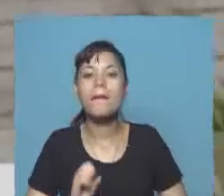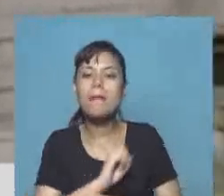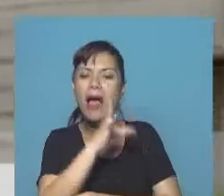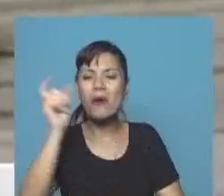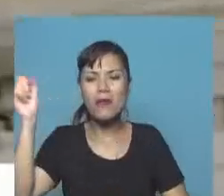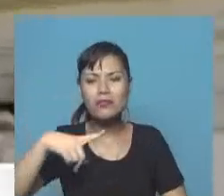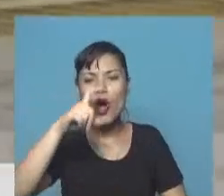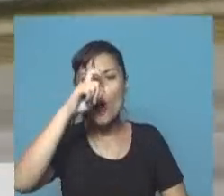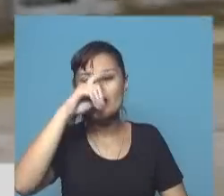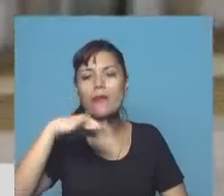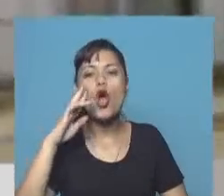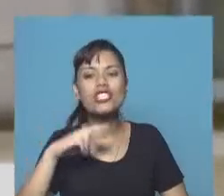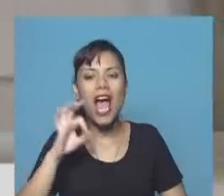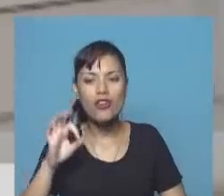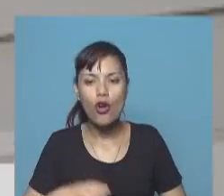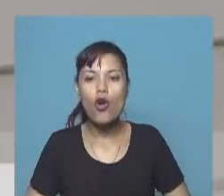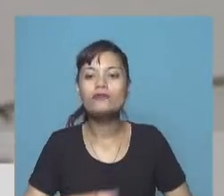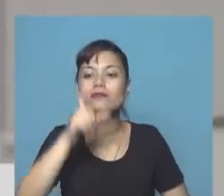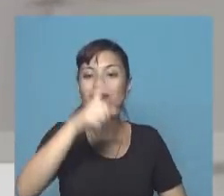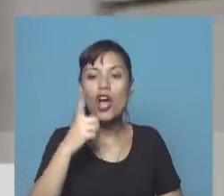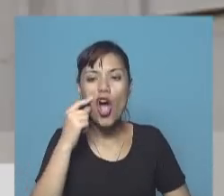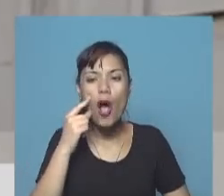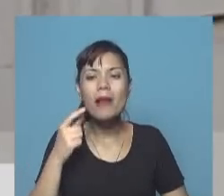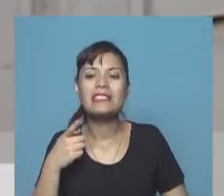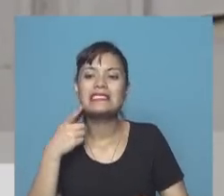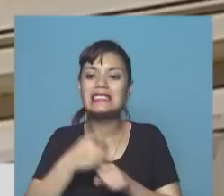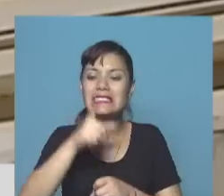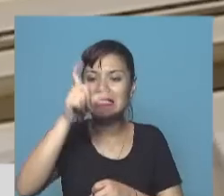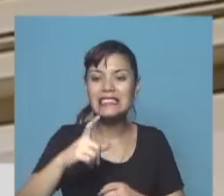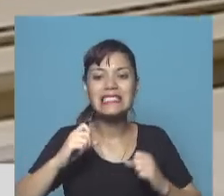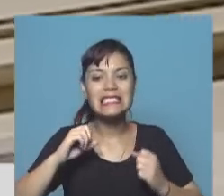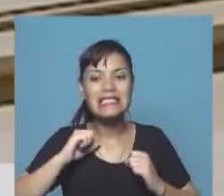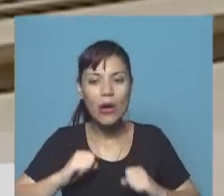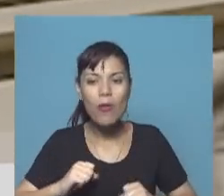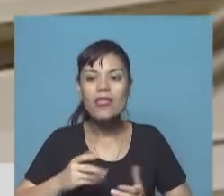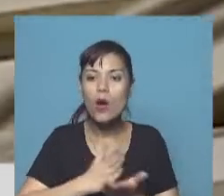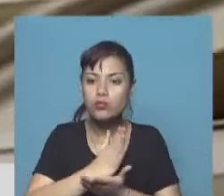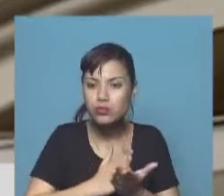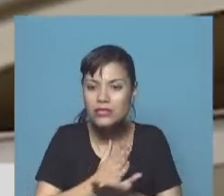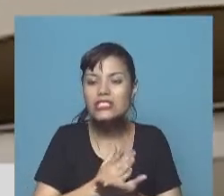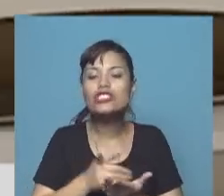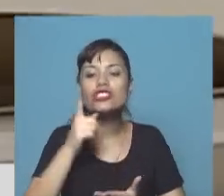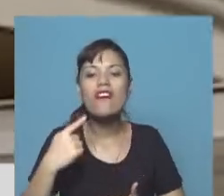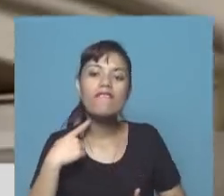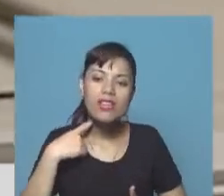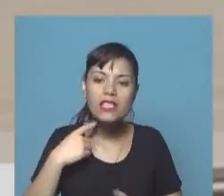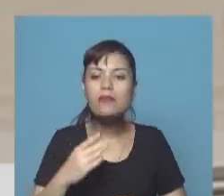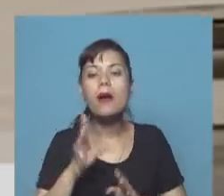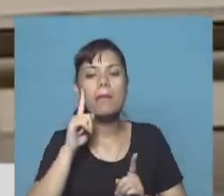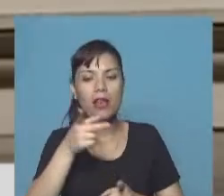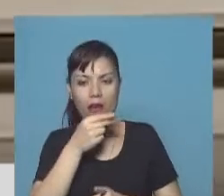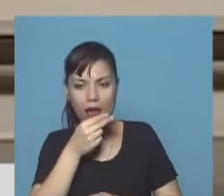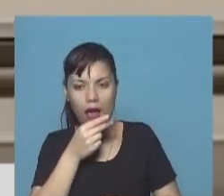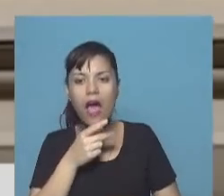Madrugada violenta en el Hospital Moyano. Un paciente atacó a una empleada de seguridad con un cuchillo. La víctima se encuentra fuera de